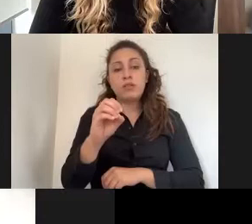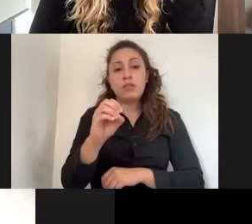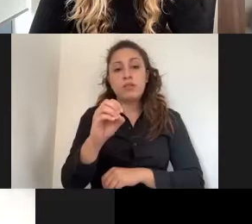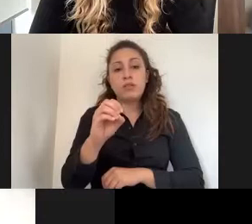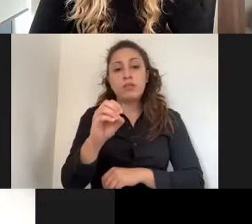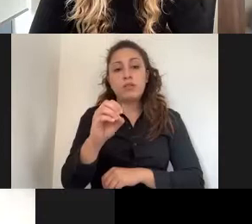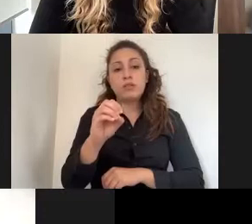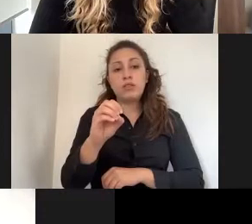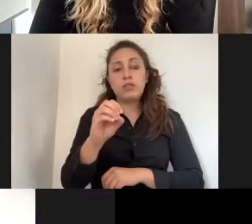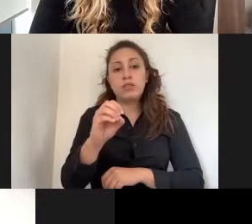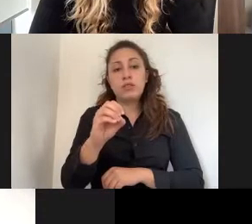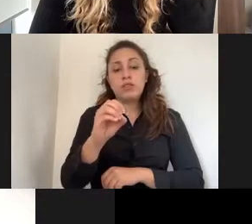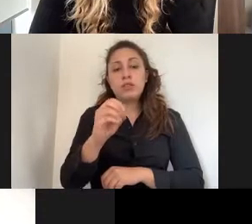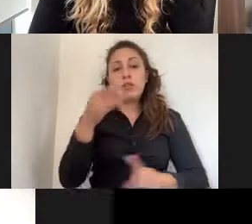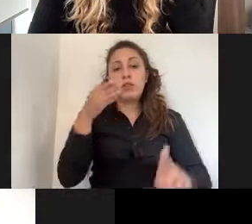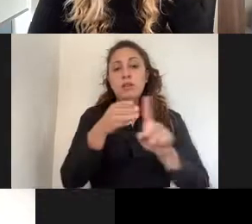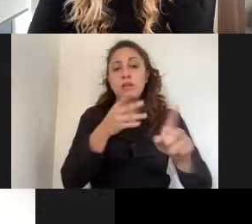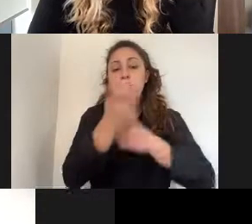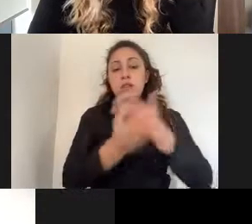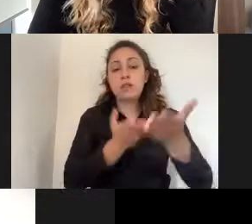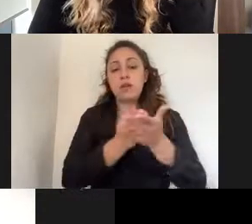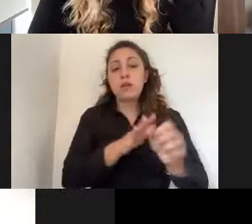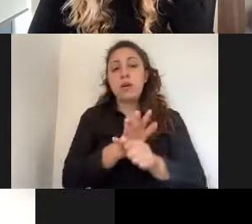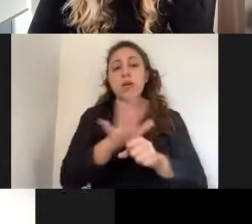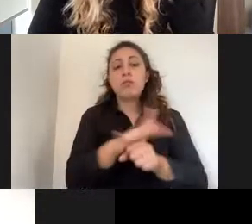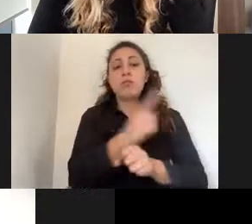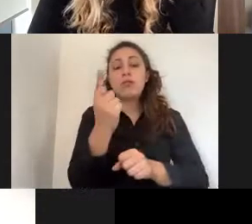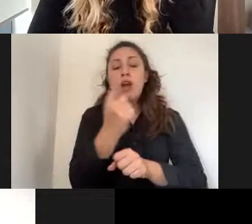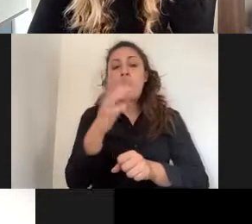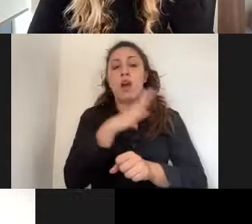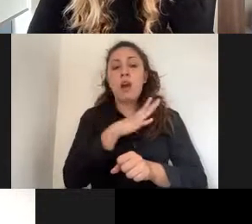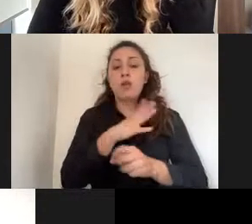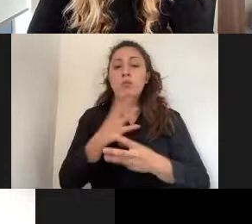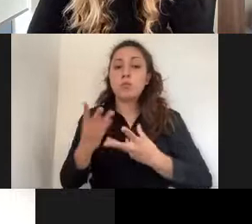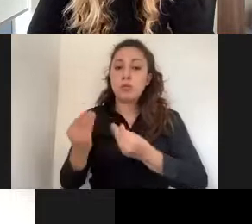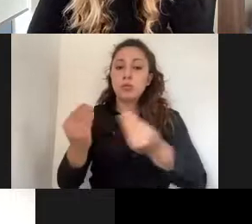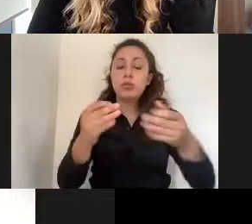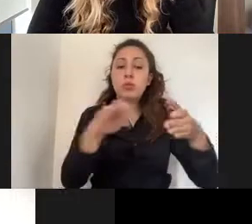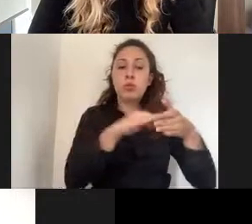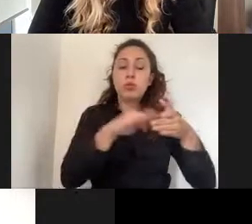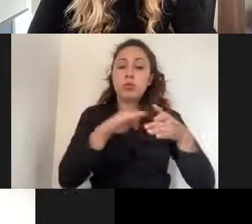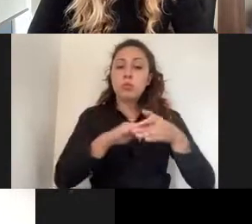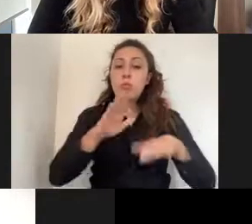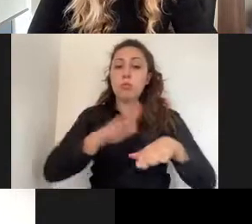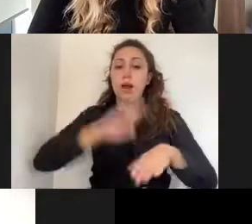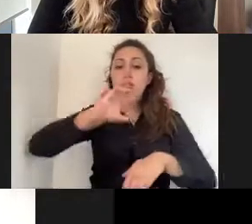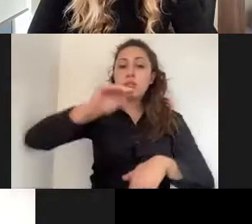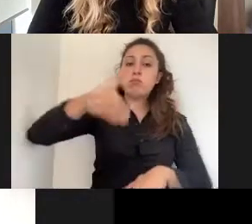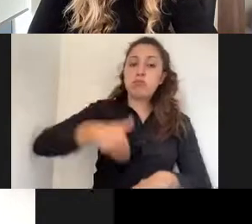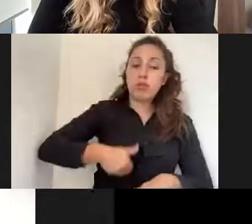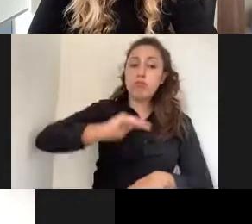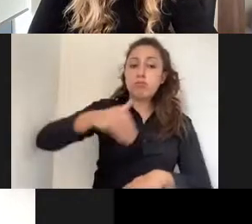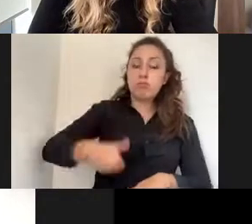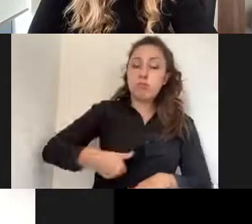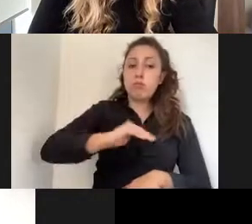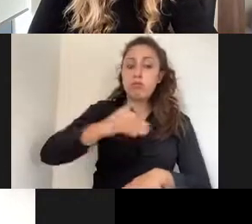en la iniciativa. Ha habido un incremento muy importante de accidentes, ha habido un importante